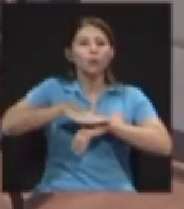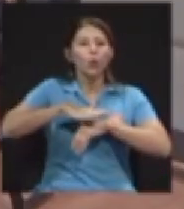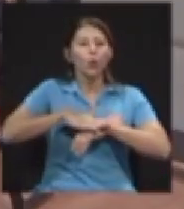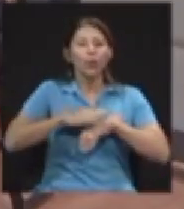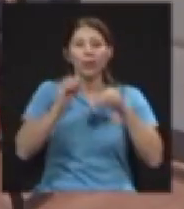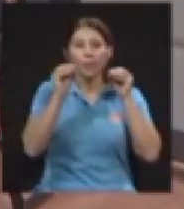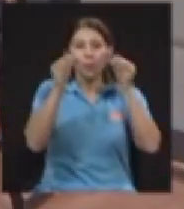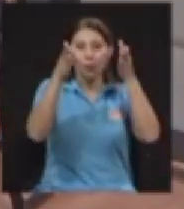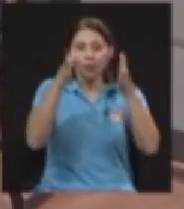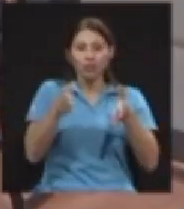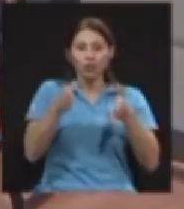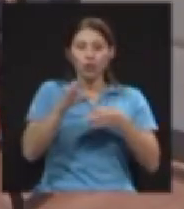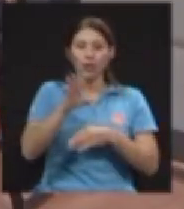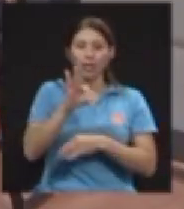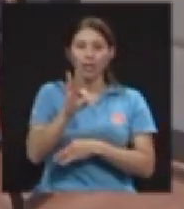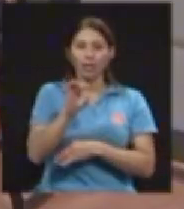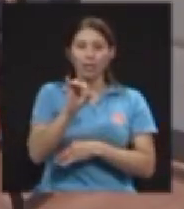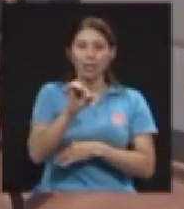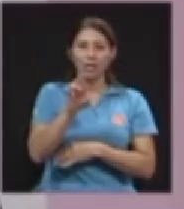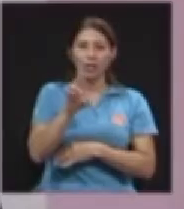Tirolé, quien